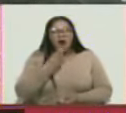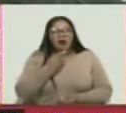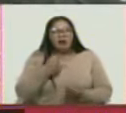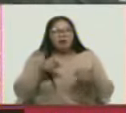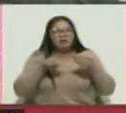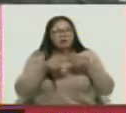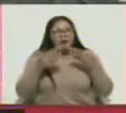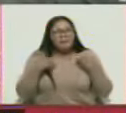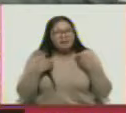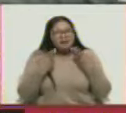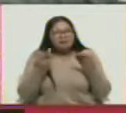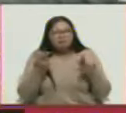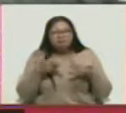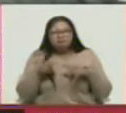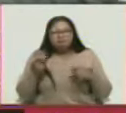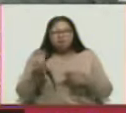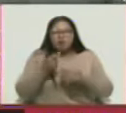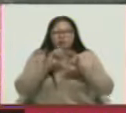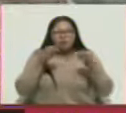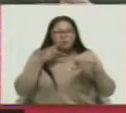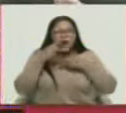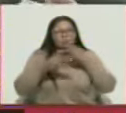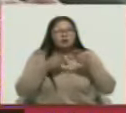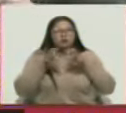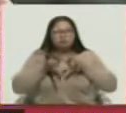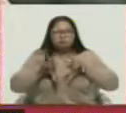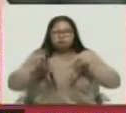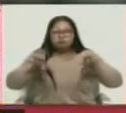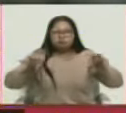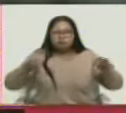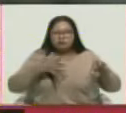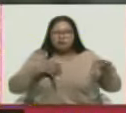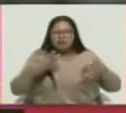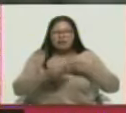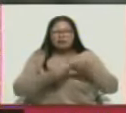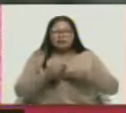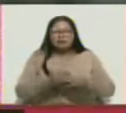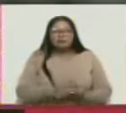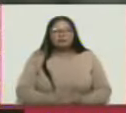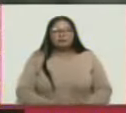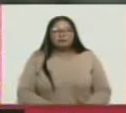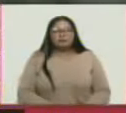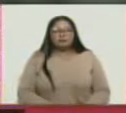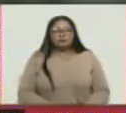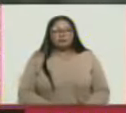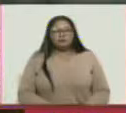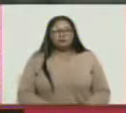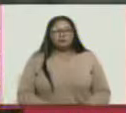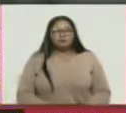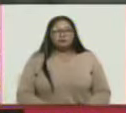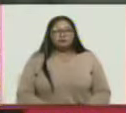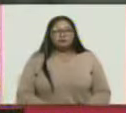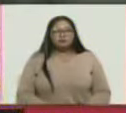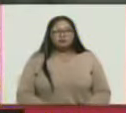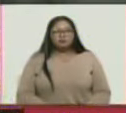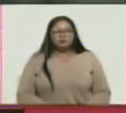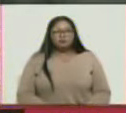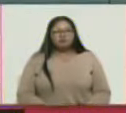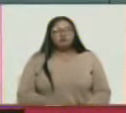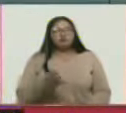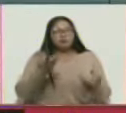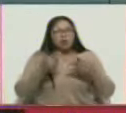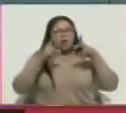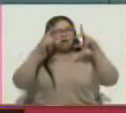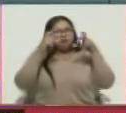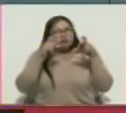vive en la política de expansión. Esta es la política sionista de Israel. Bueno, usted nos traía una